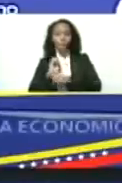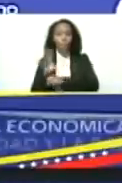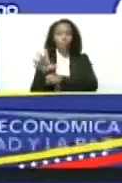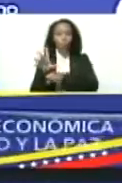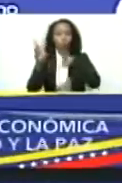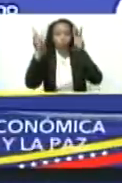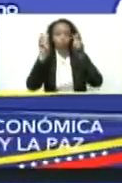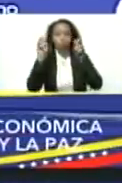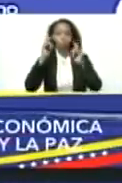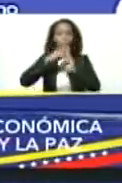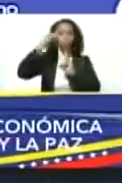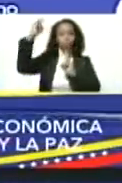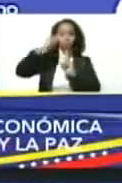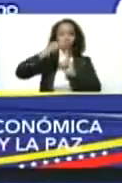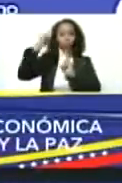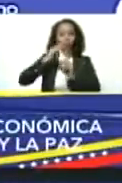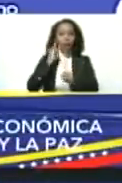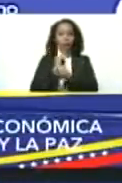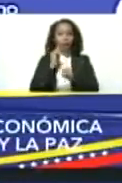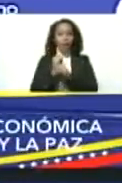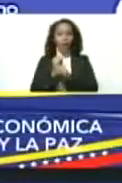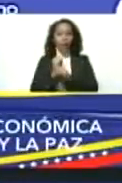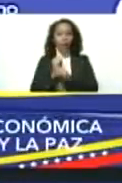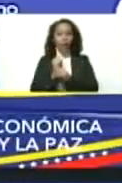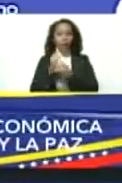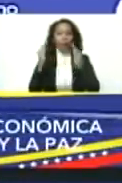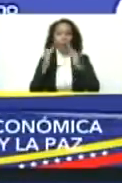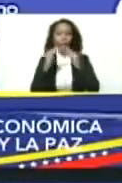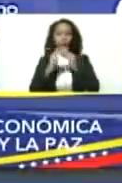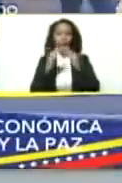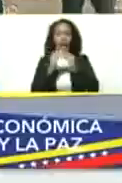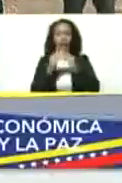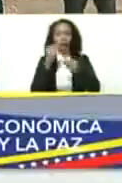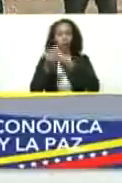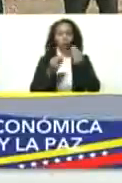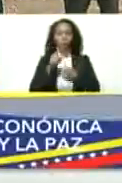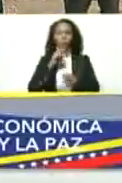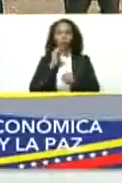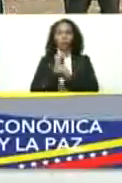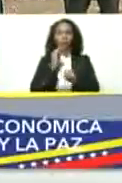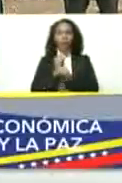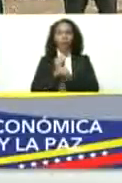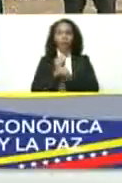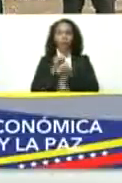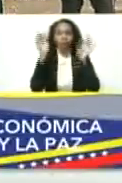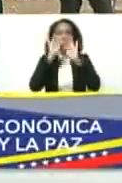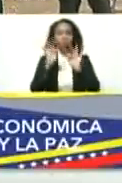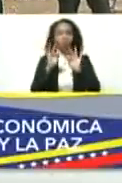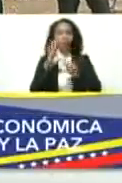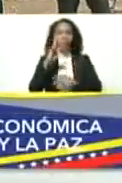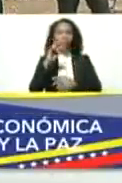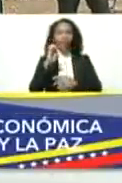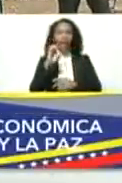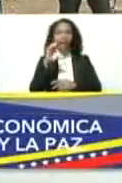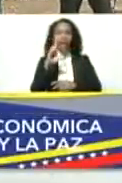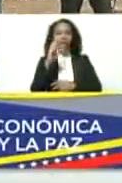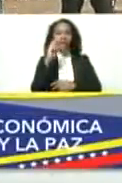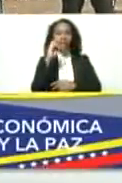la plataforma de entrega a domicilio, llamada plataforma Delivery,